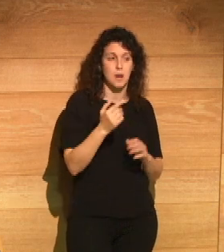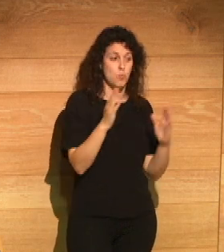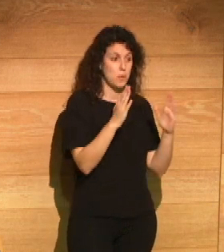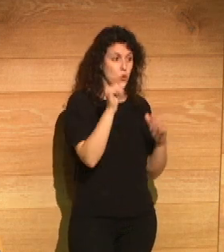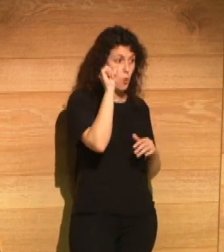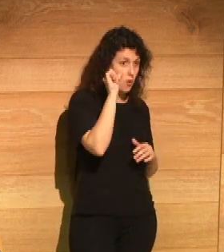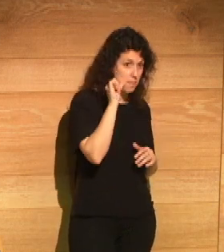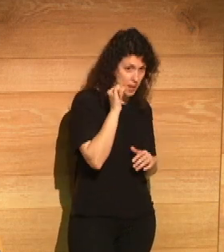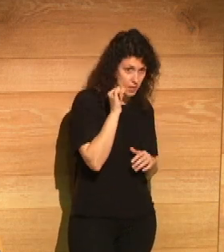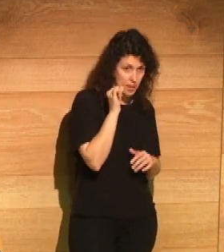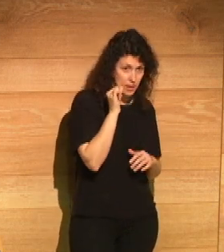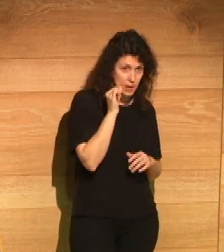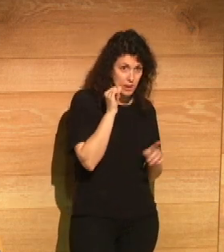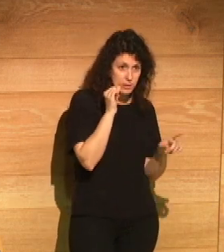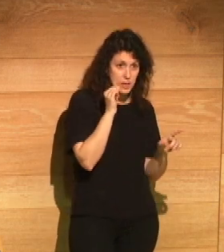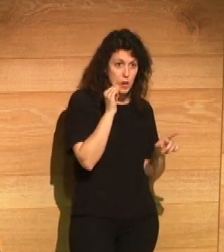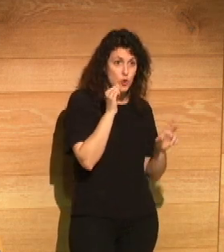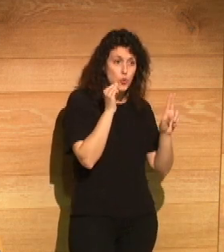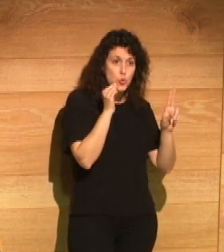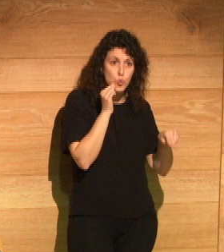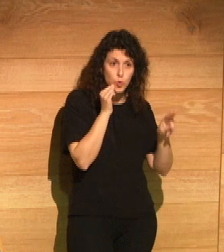embarazada nunca